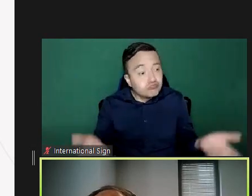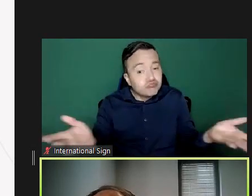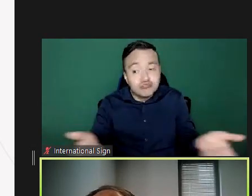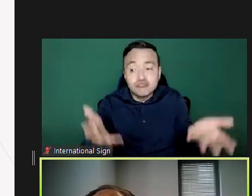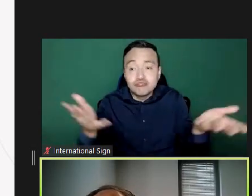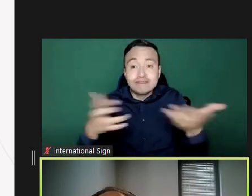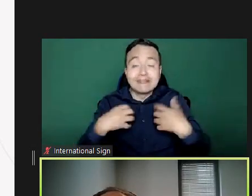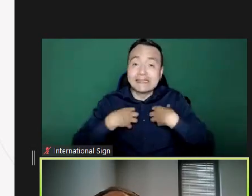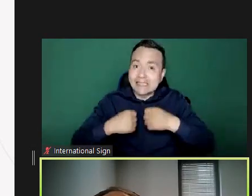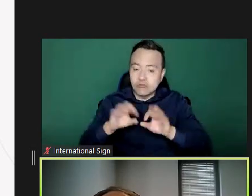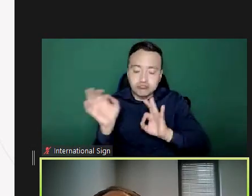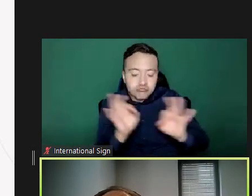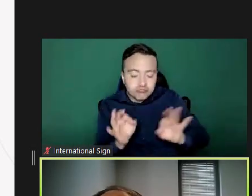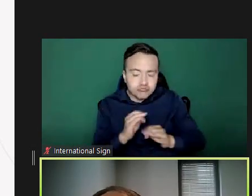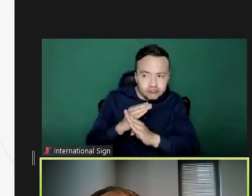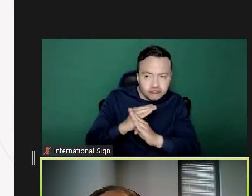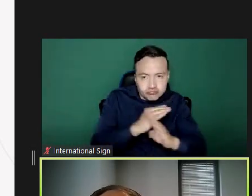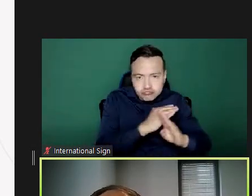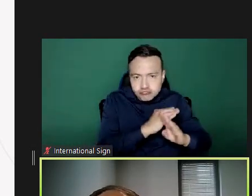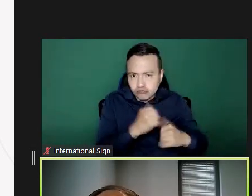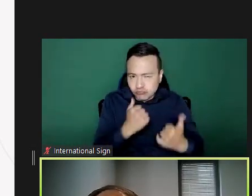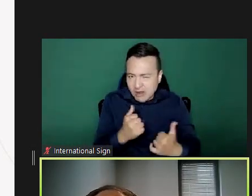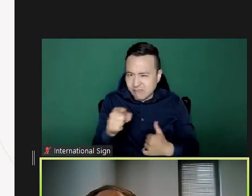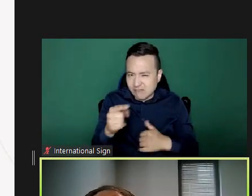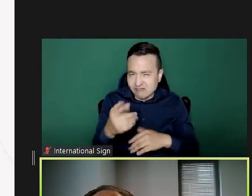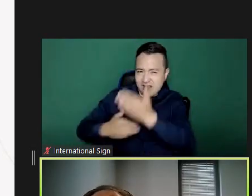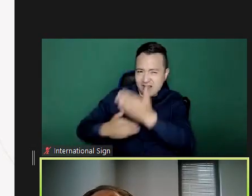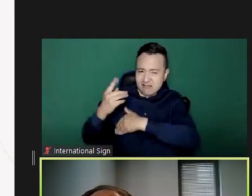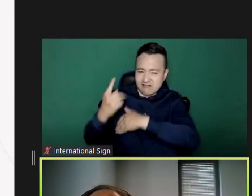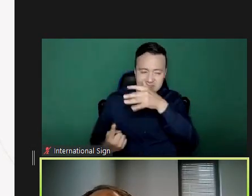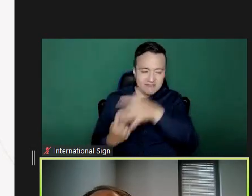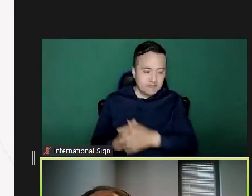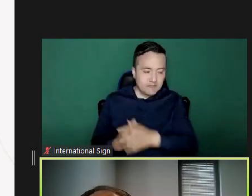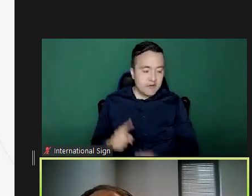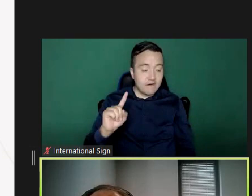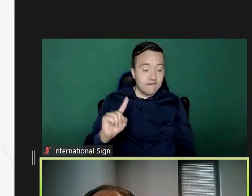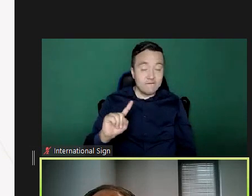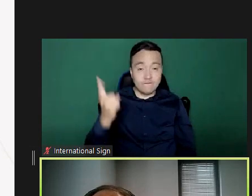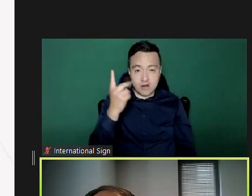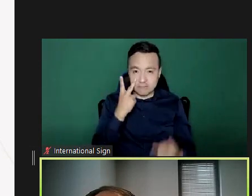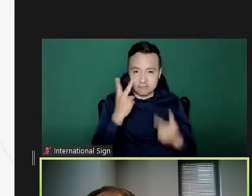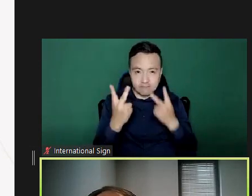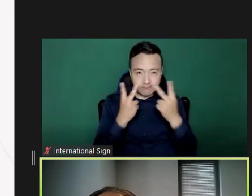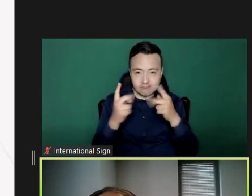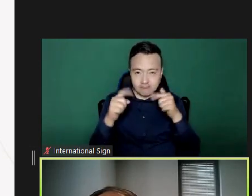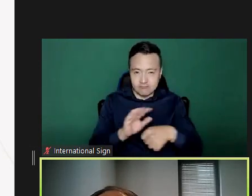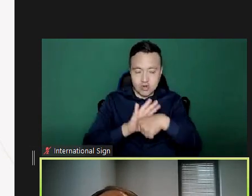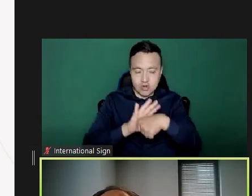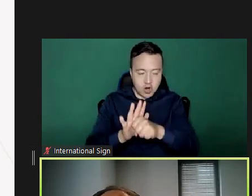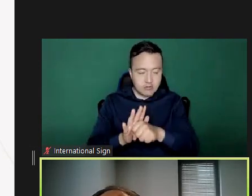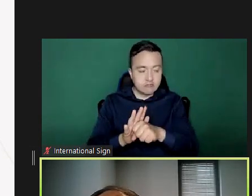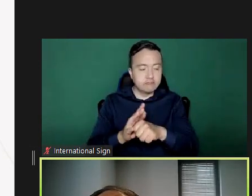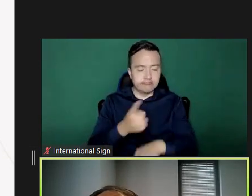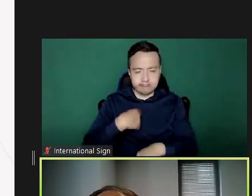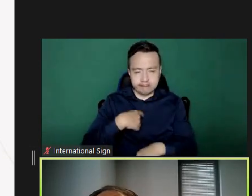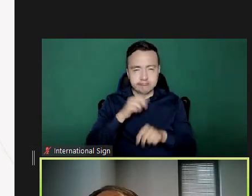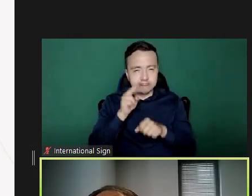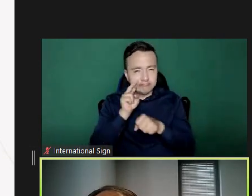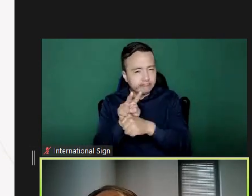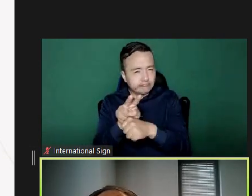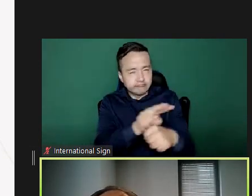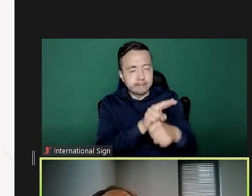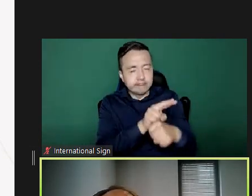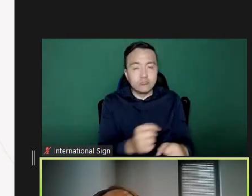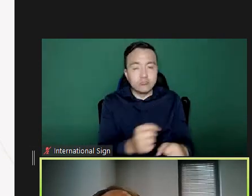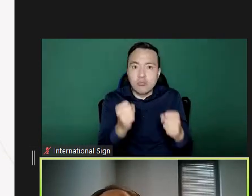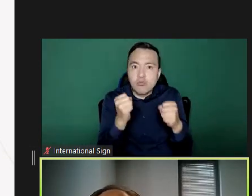el pasado. Lo primero que vimos con la pandemia, y aún lo estamos viendo, es un esfuerzo enorme